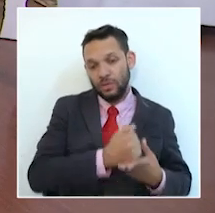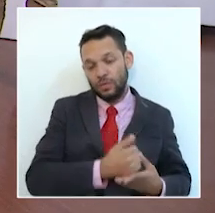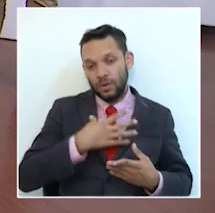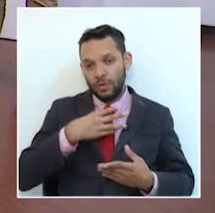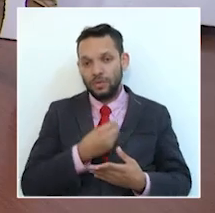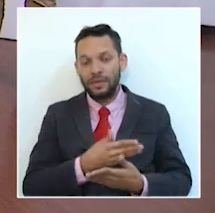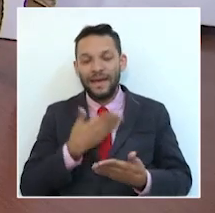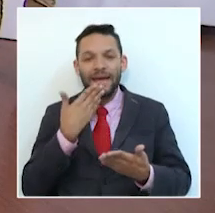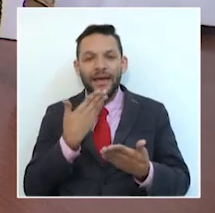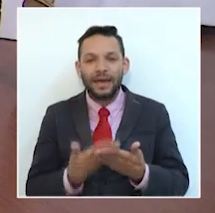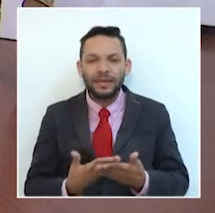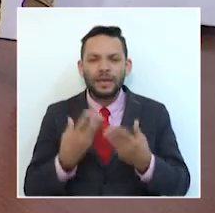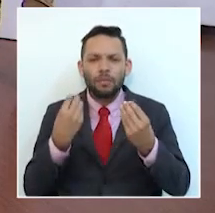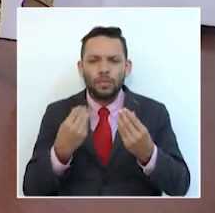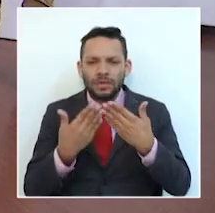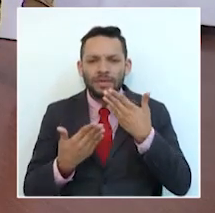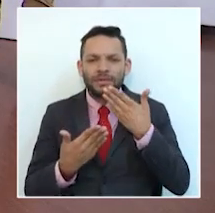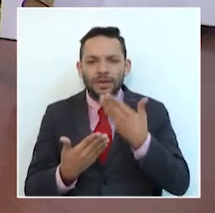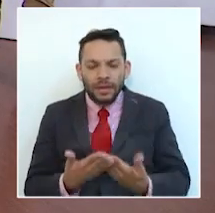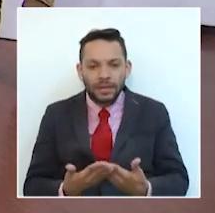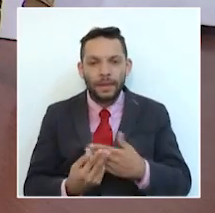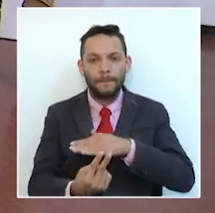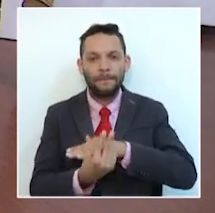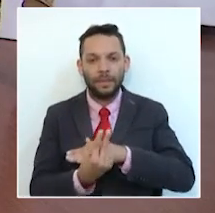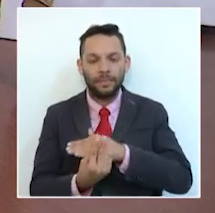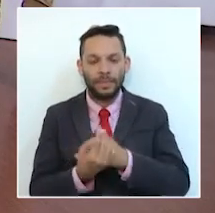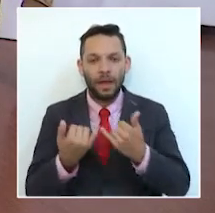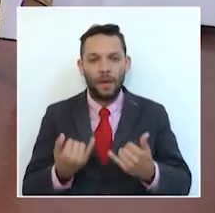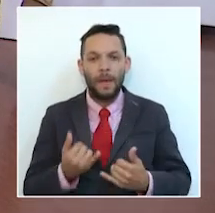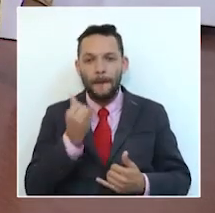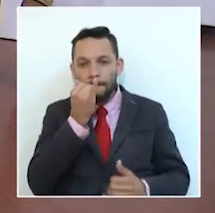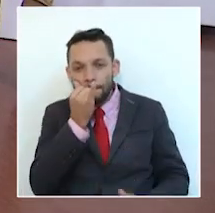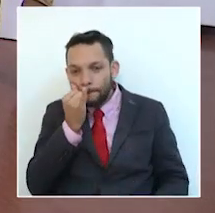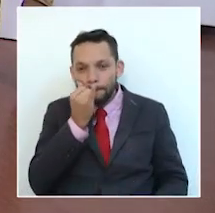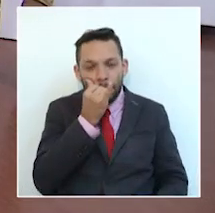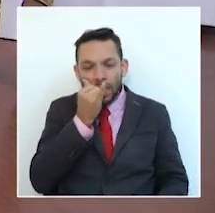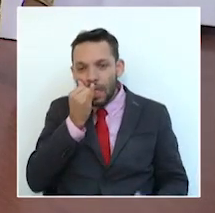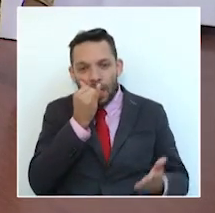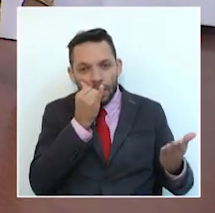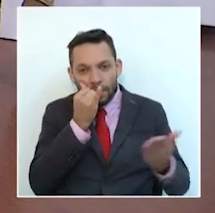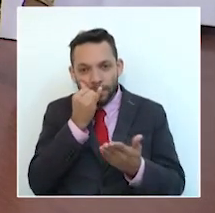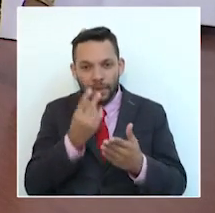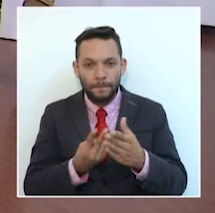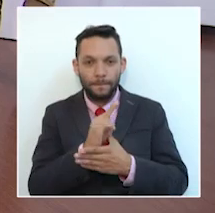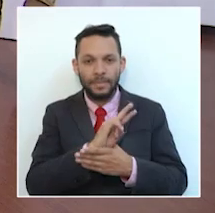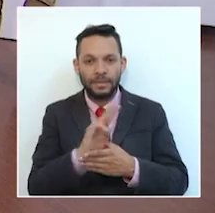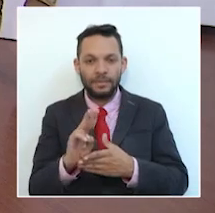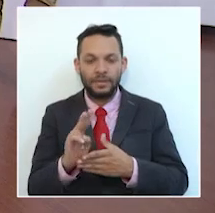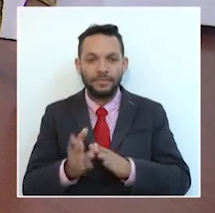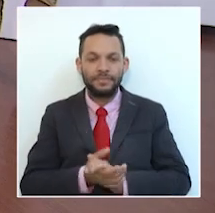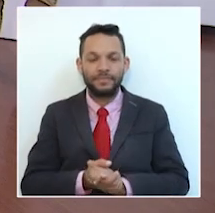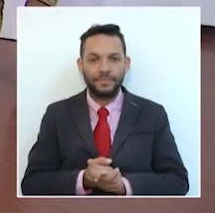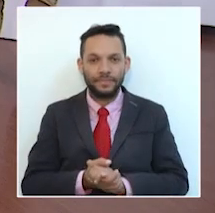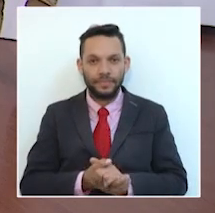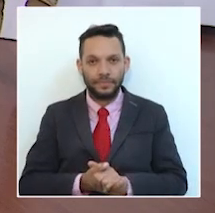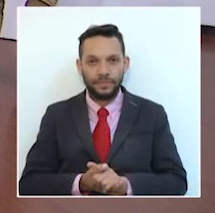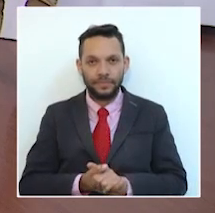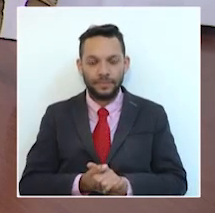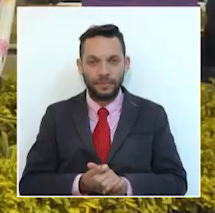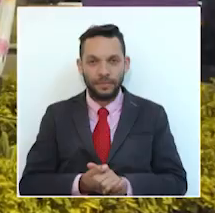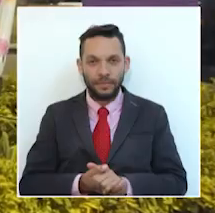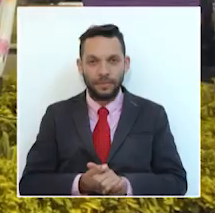médica muchas gracias por estar con nosotros y los dejamos con este lindo vídeo de villamaría ustedes